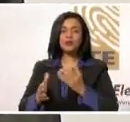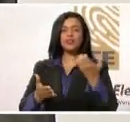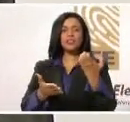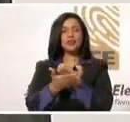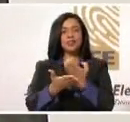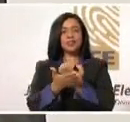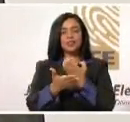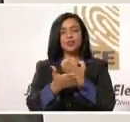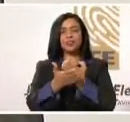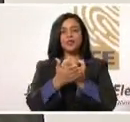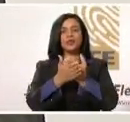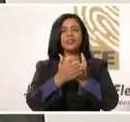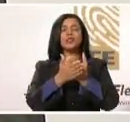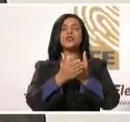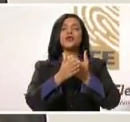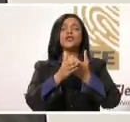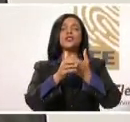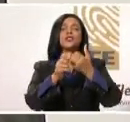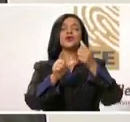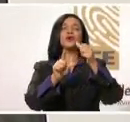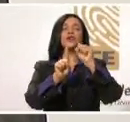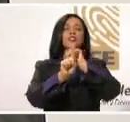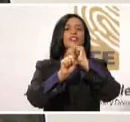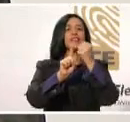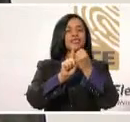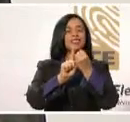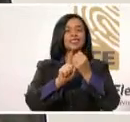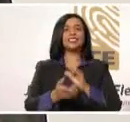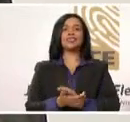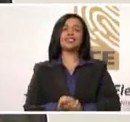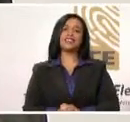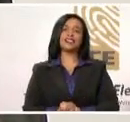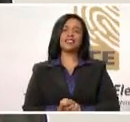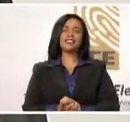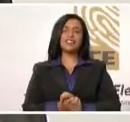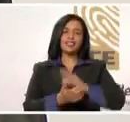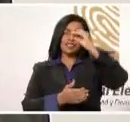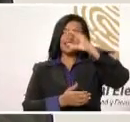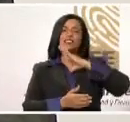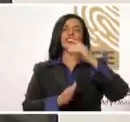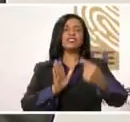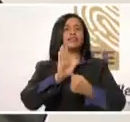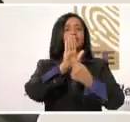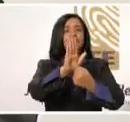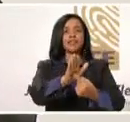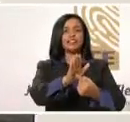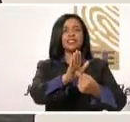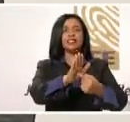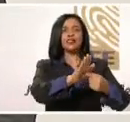Social, CES, señores representantes de organismos internacionales,